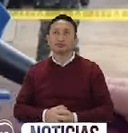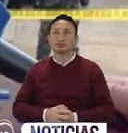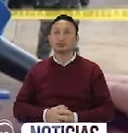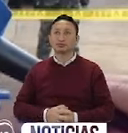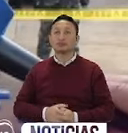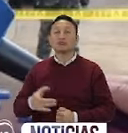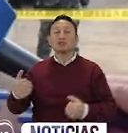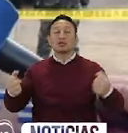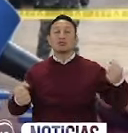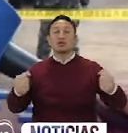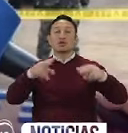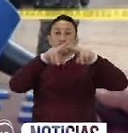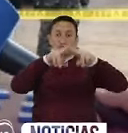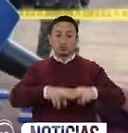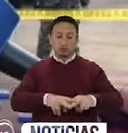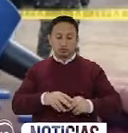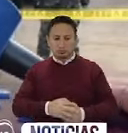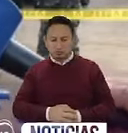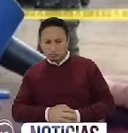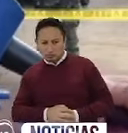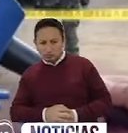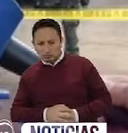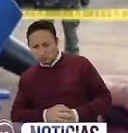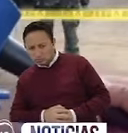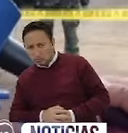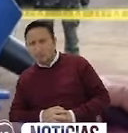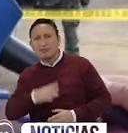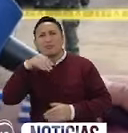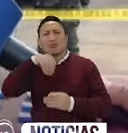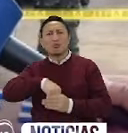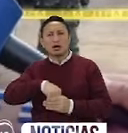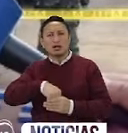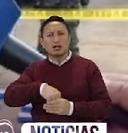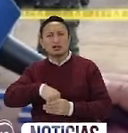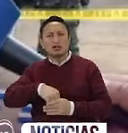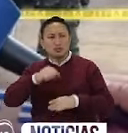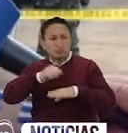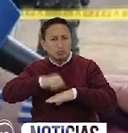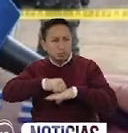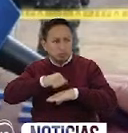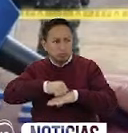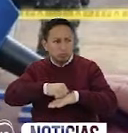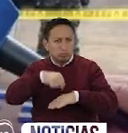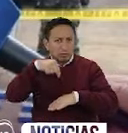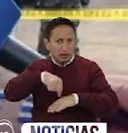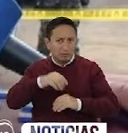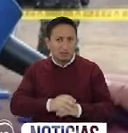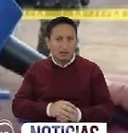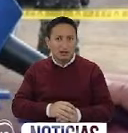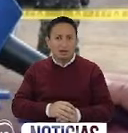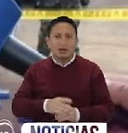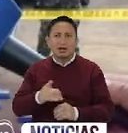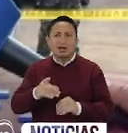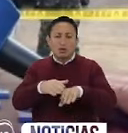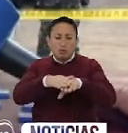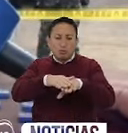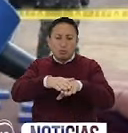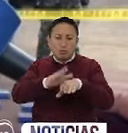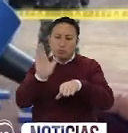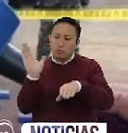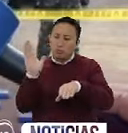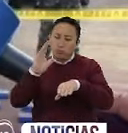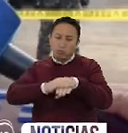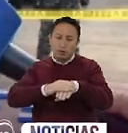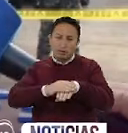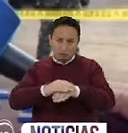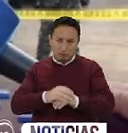registro de este vehículo, se logra percatar de que en la parte interna existen compartimentos, los que se conocen exclusivamente como caletas, los mismos que contenían